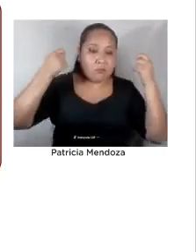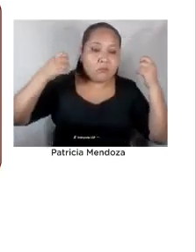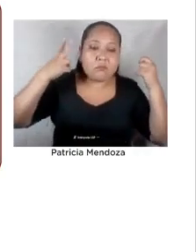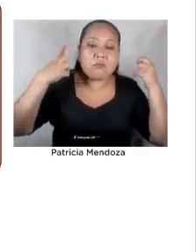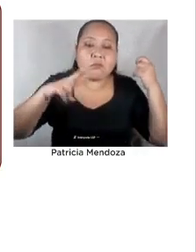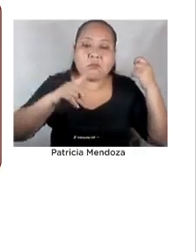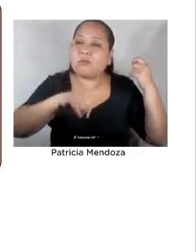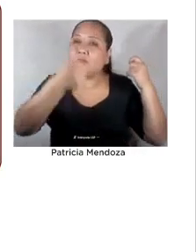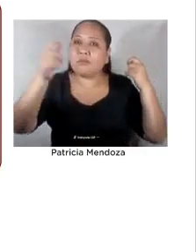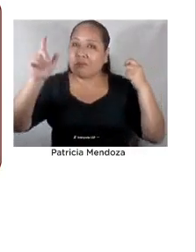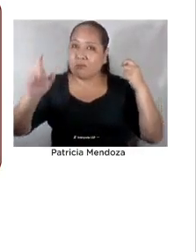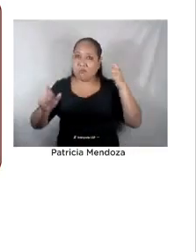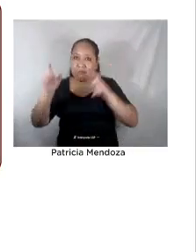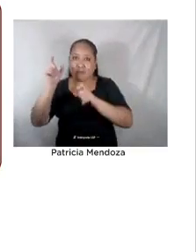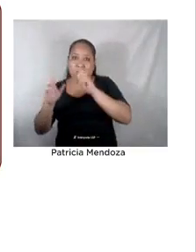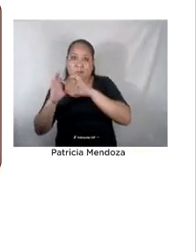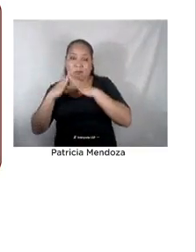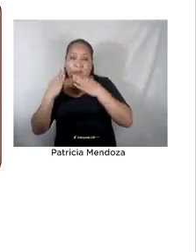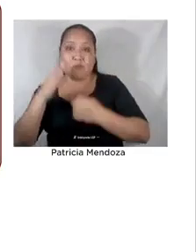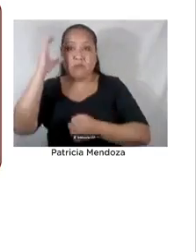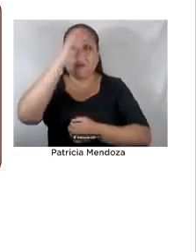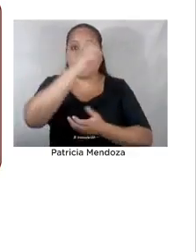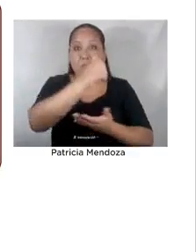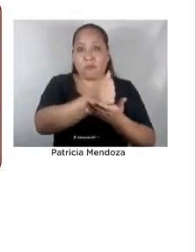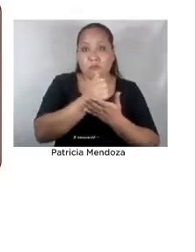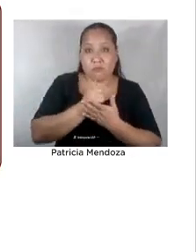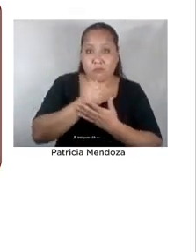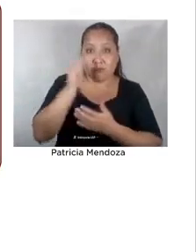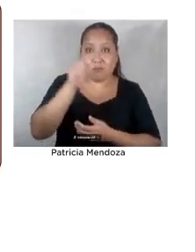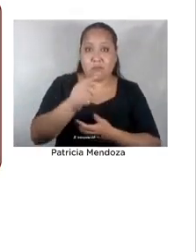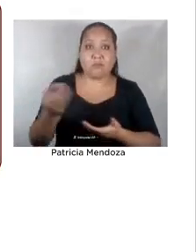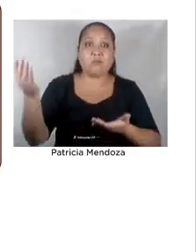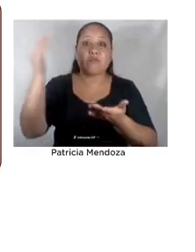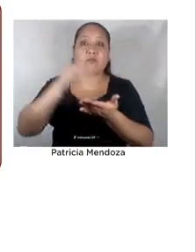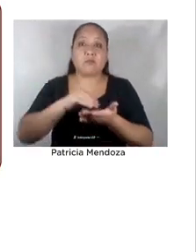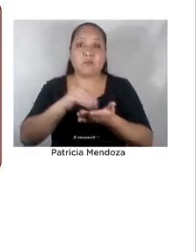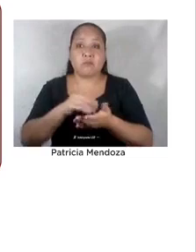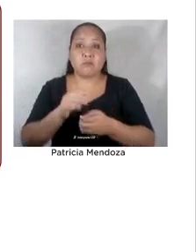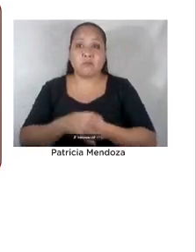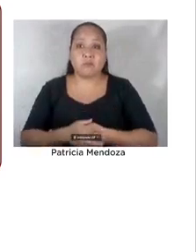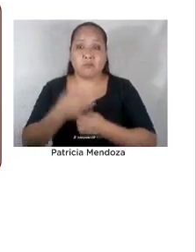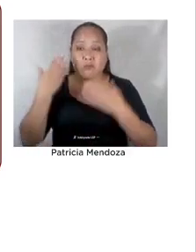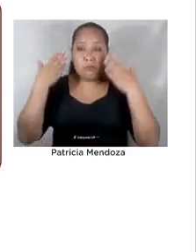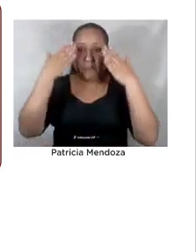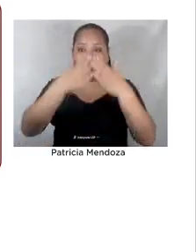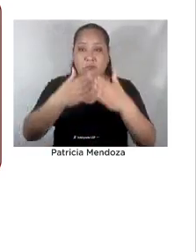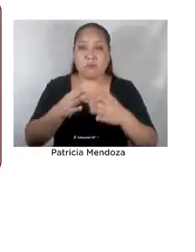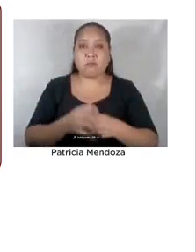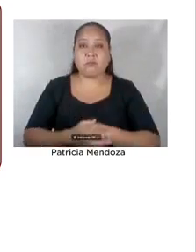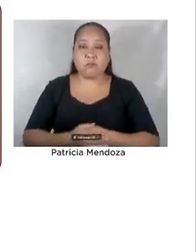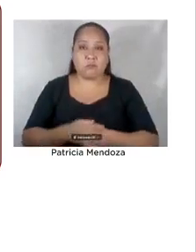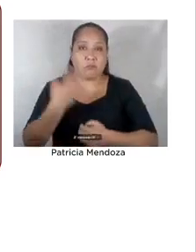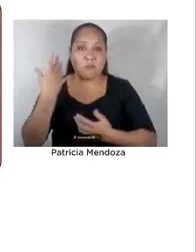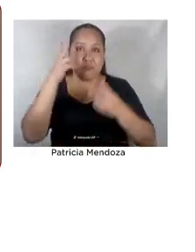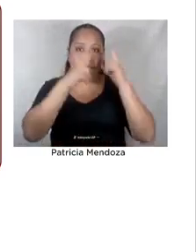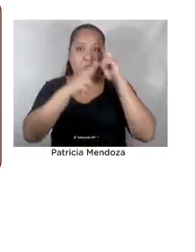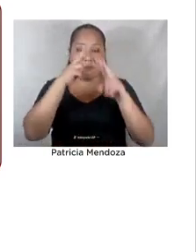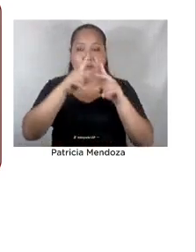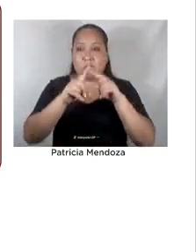¿no? Busquemos ayuda, eso nuevamente referido a lo que íbamos viendo al inicio,